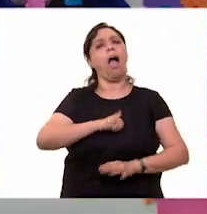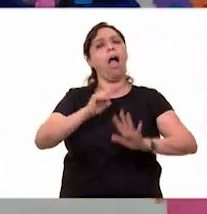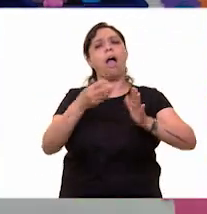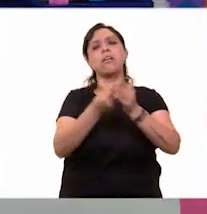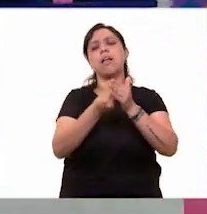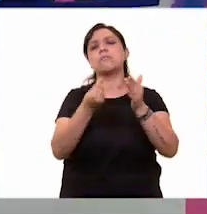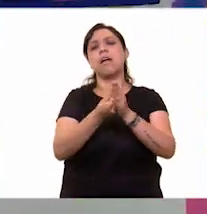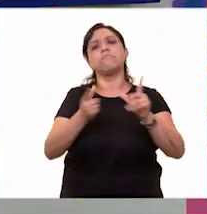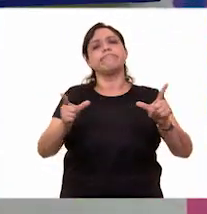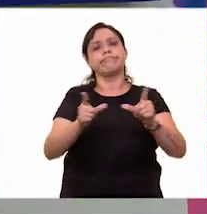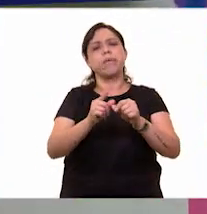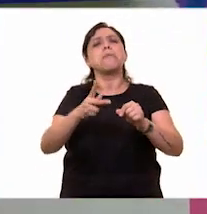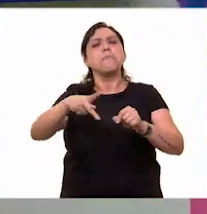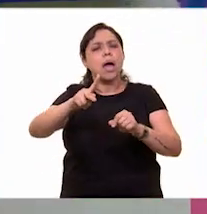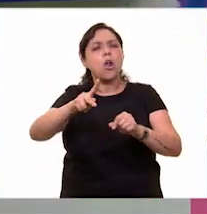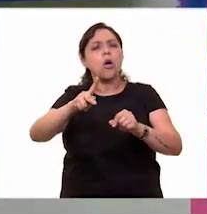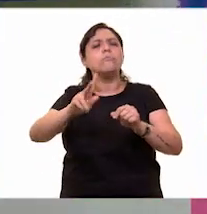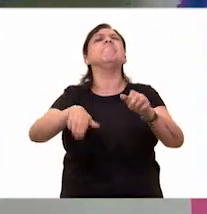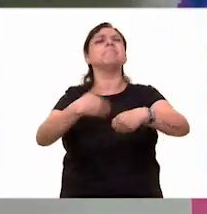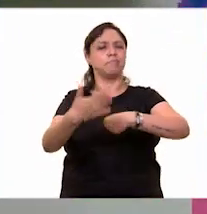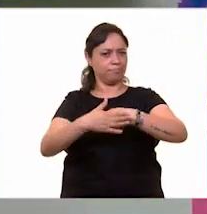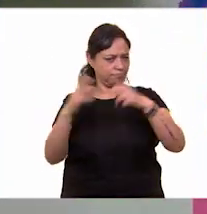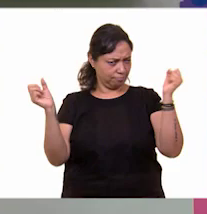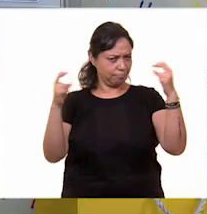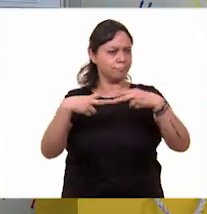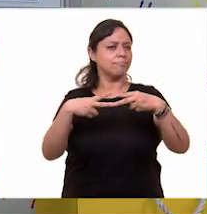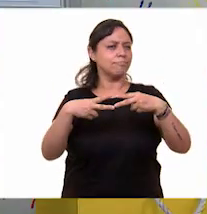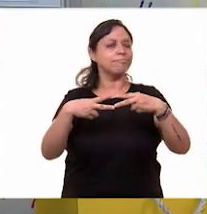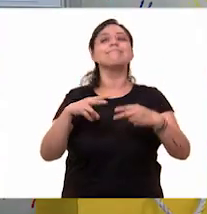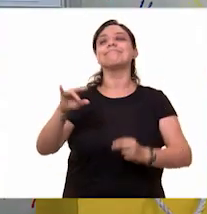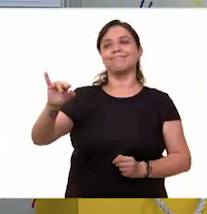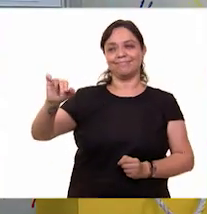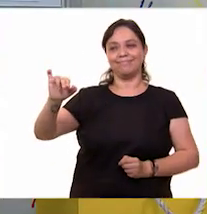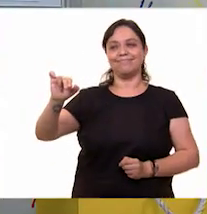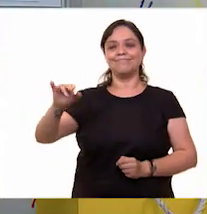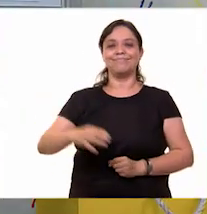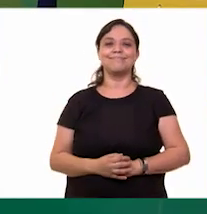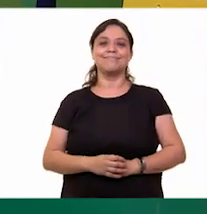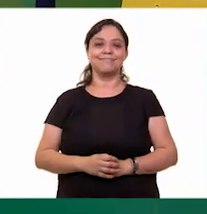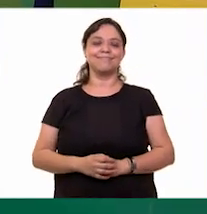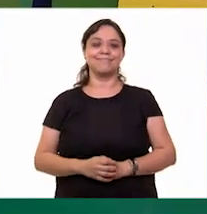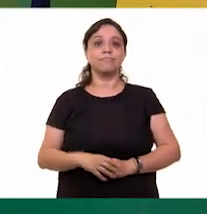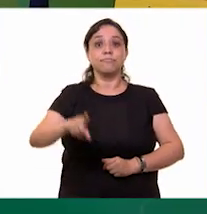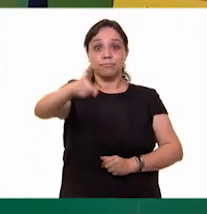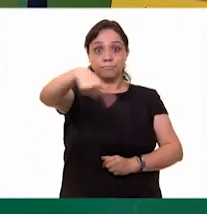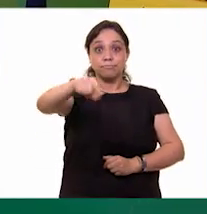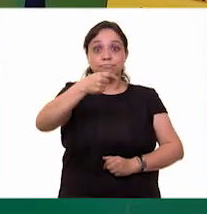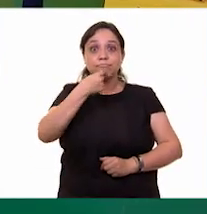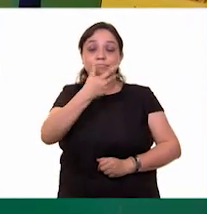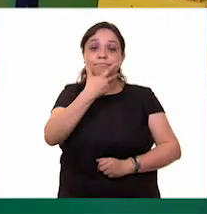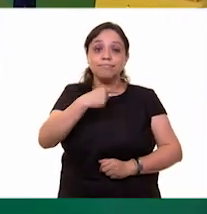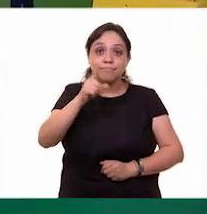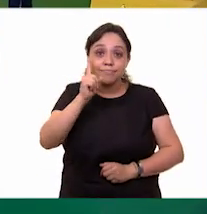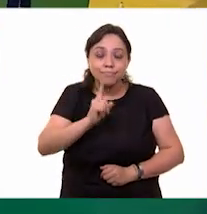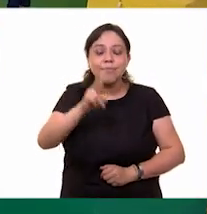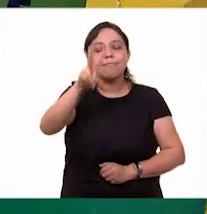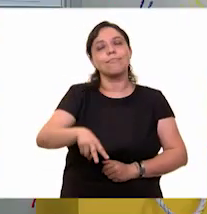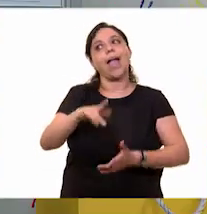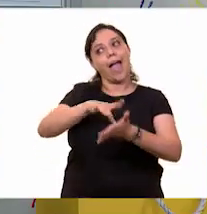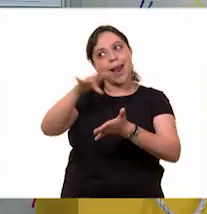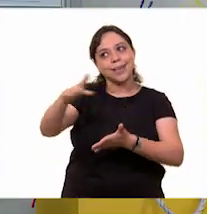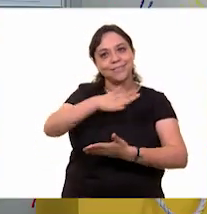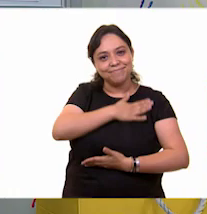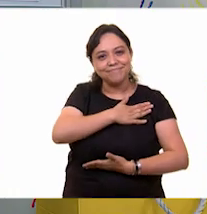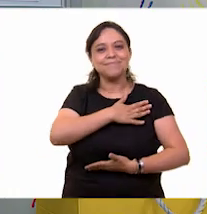clase, pero nos veremos seguramente muy pronto, ¿verdad? Así es. Así que las niñas, los niños y yo te agradecemos con el corazón.